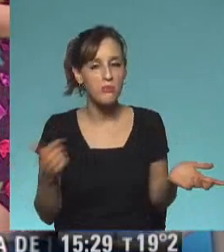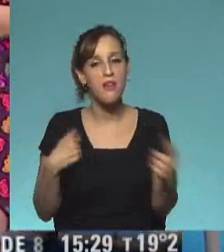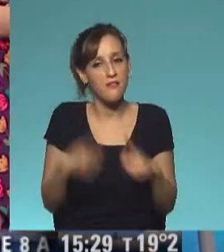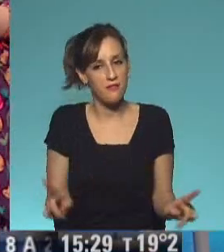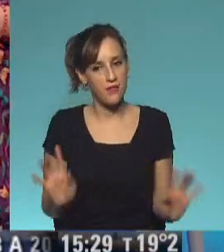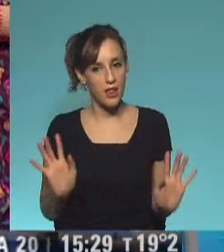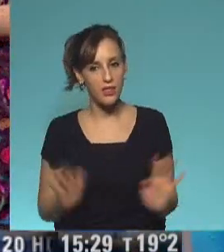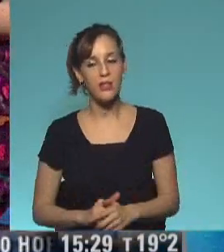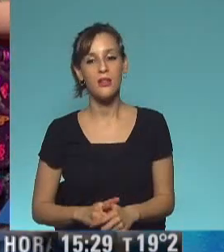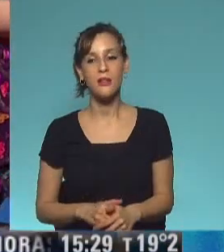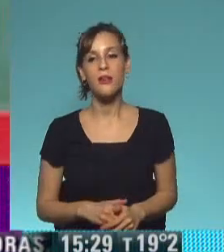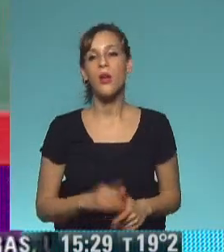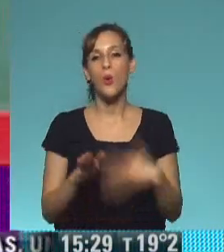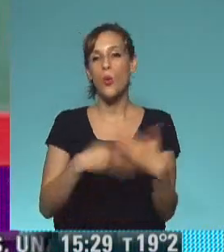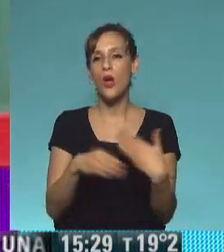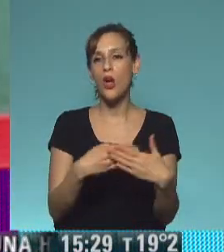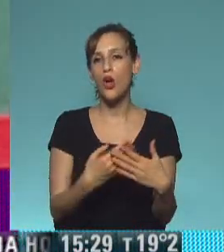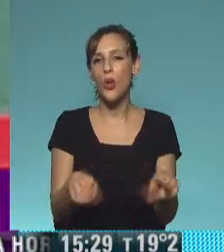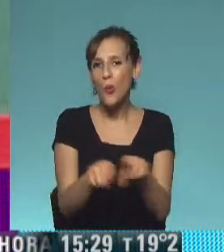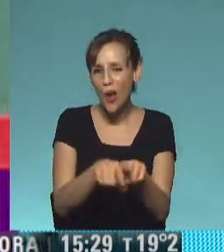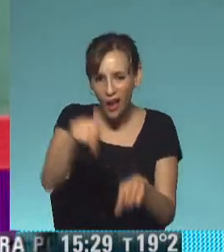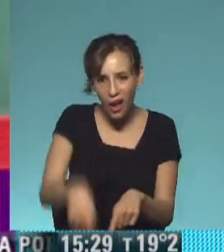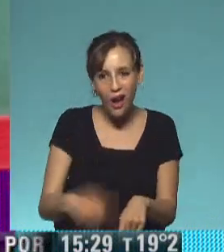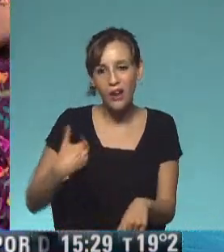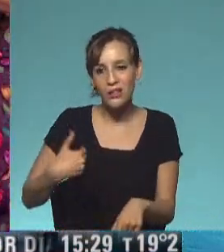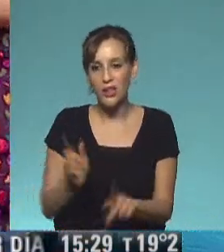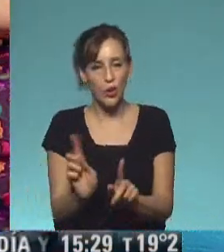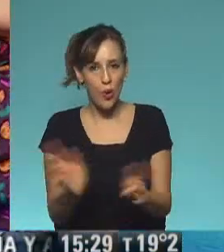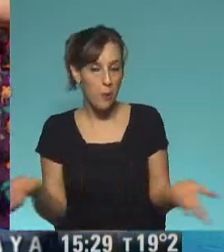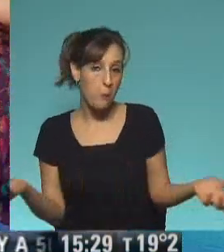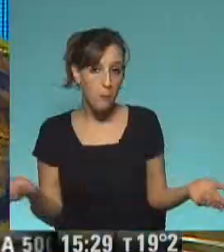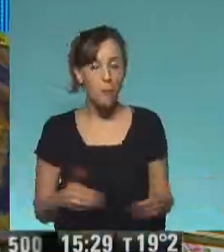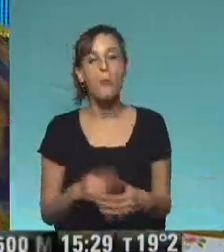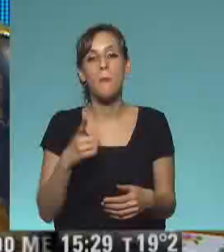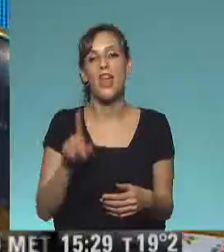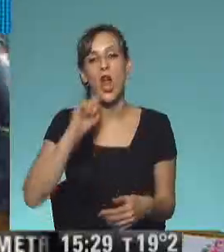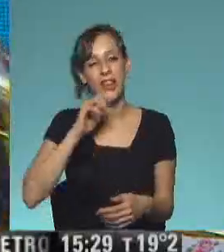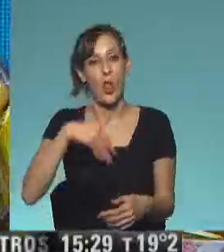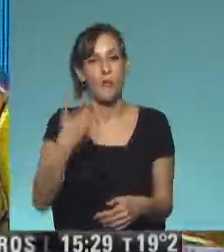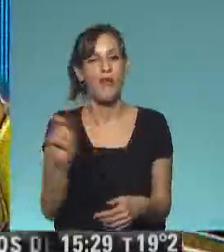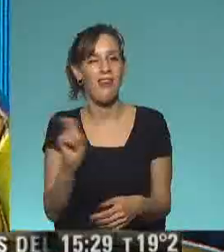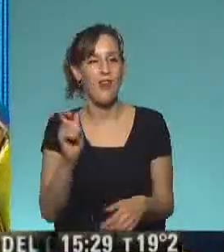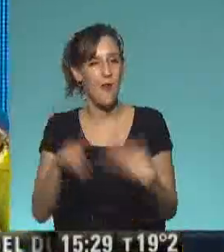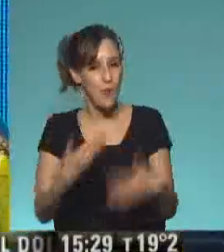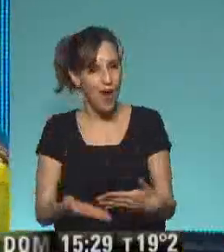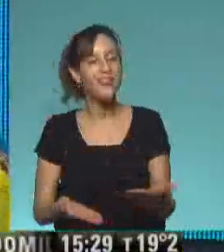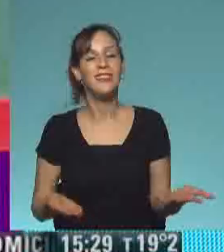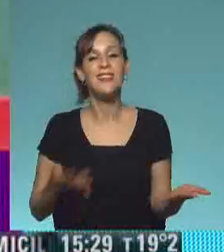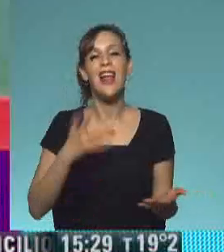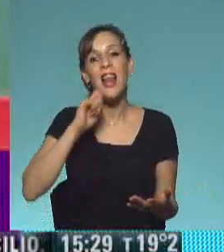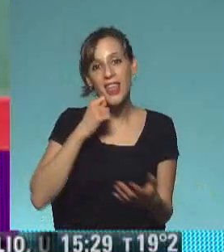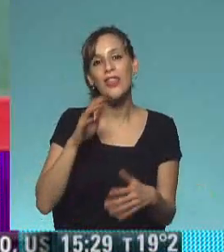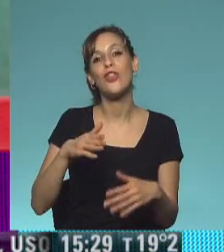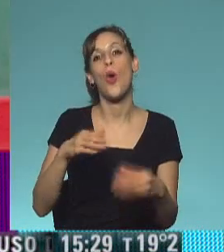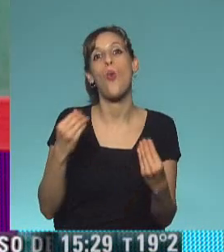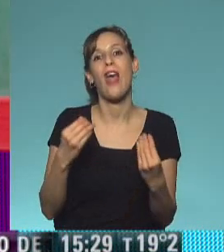No encuentro muchos juegos parecidos que juguemos acá. Por ahí ustedes conocen pero un juego parecido. Pero vamos juntando ideas para el recreo. Pero es muy divertido cuando seamos muchos y